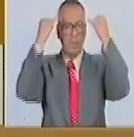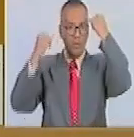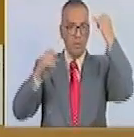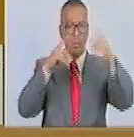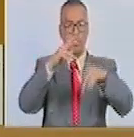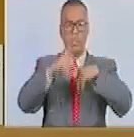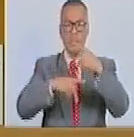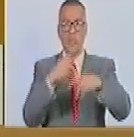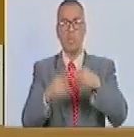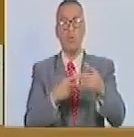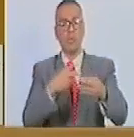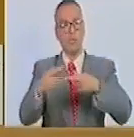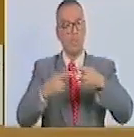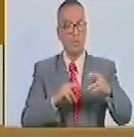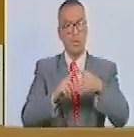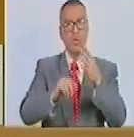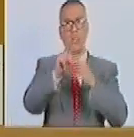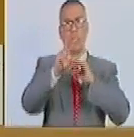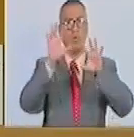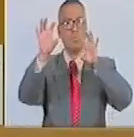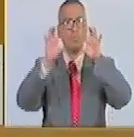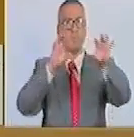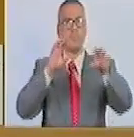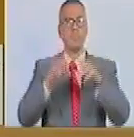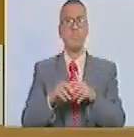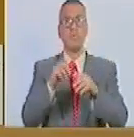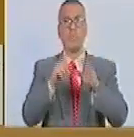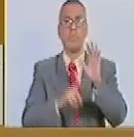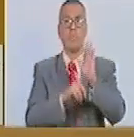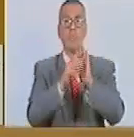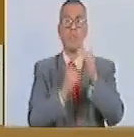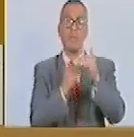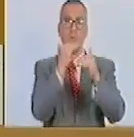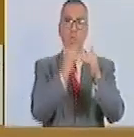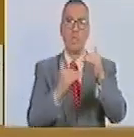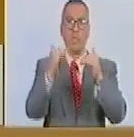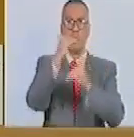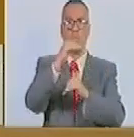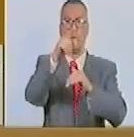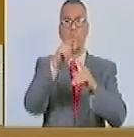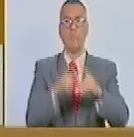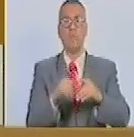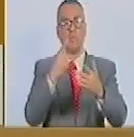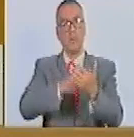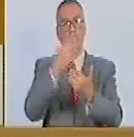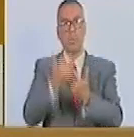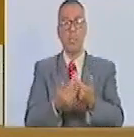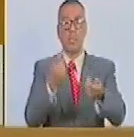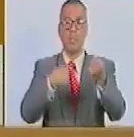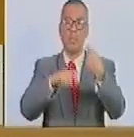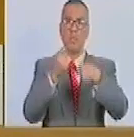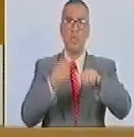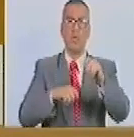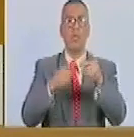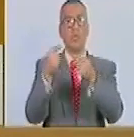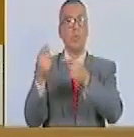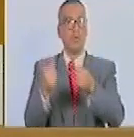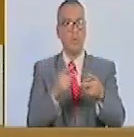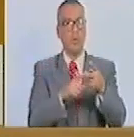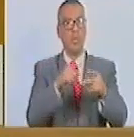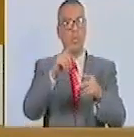para el desarrollo compartido de ambas naciones, elevando exponencialmente proyectos comerciales,